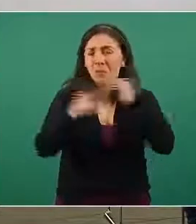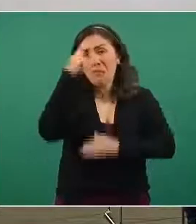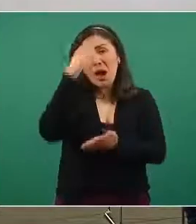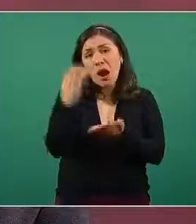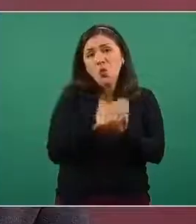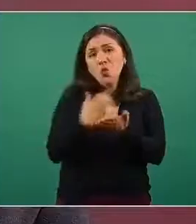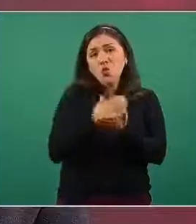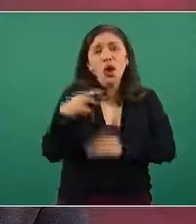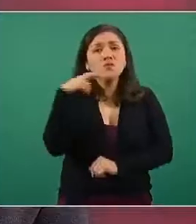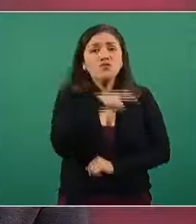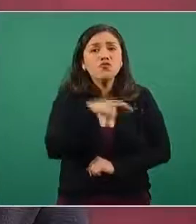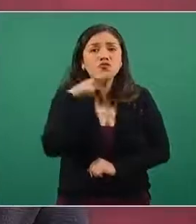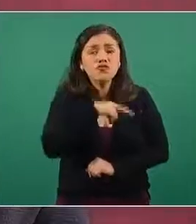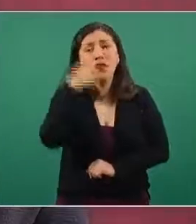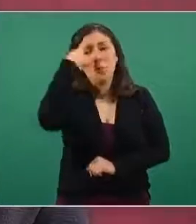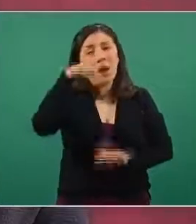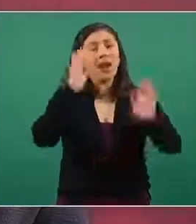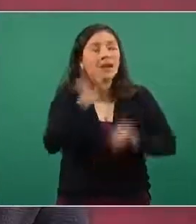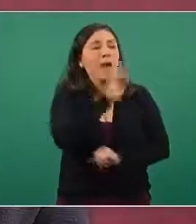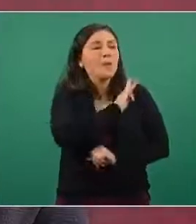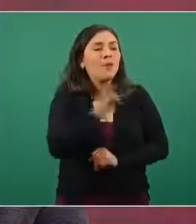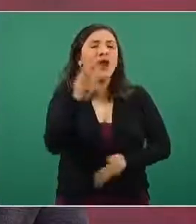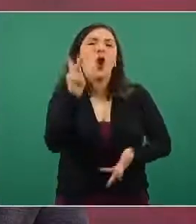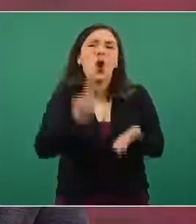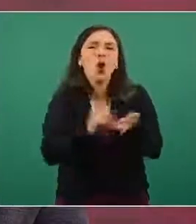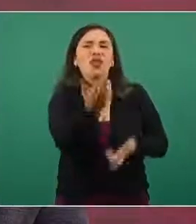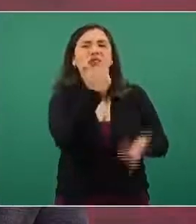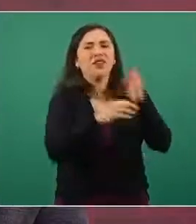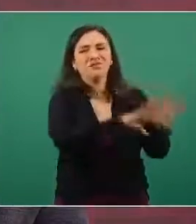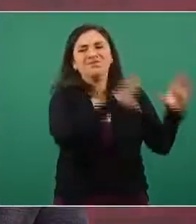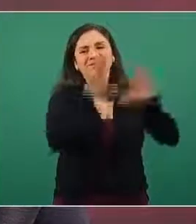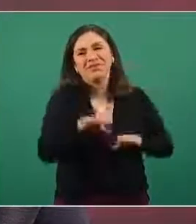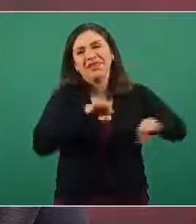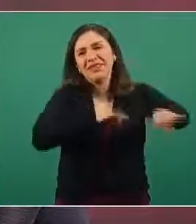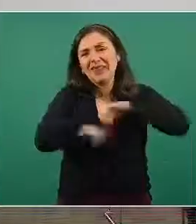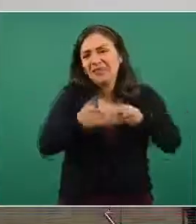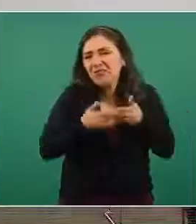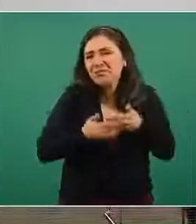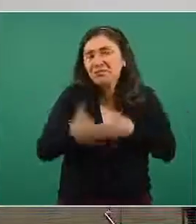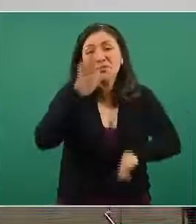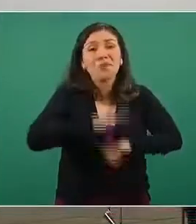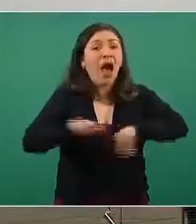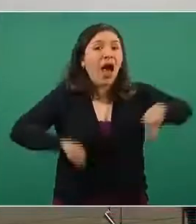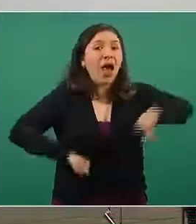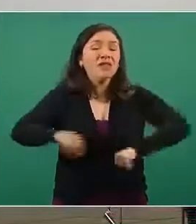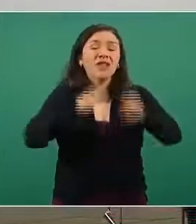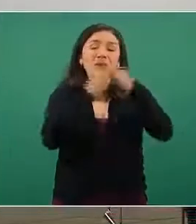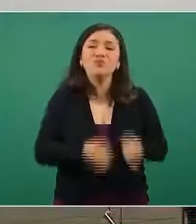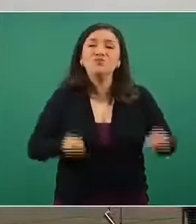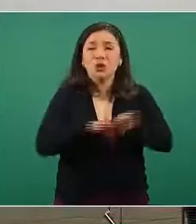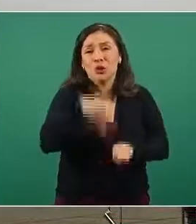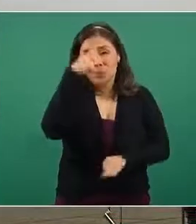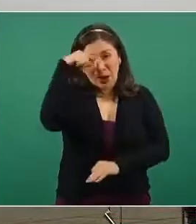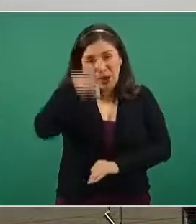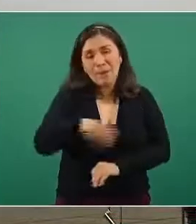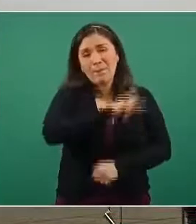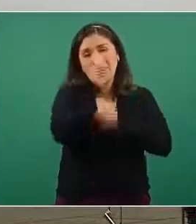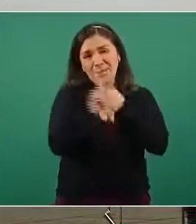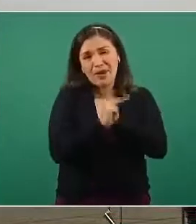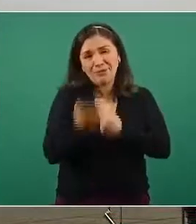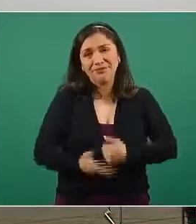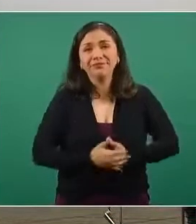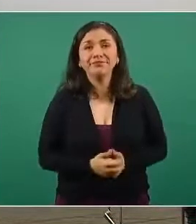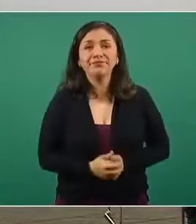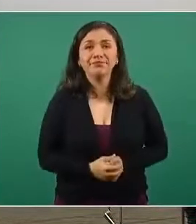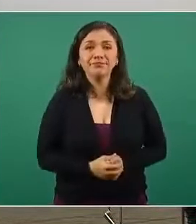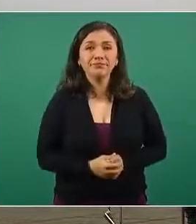posible para que pueda nuevamente reincorporarse a las actividades que son esenciales y sumamente importantes para nuestro